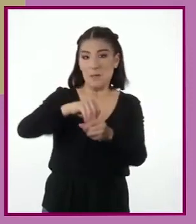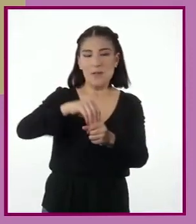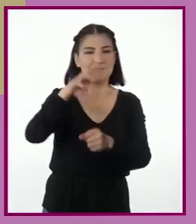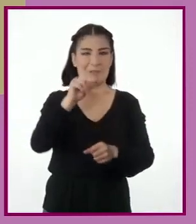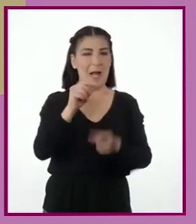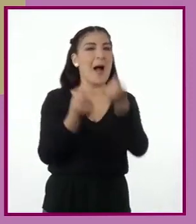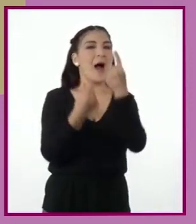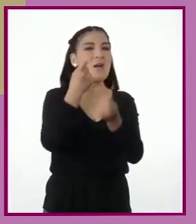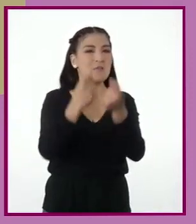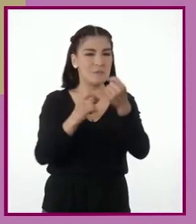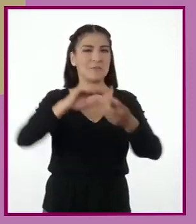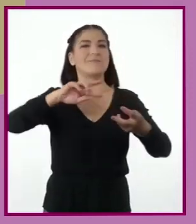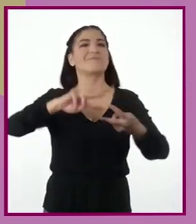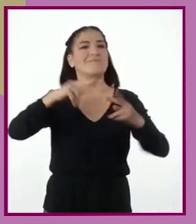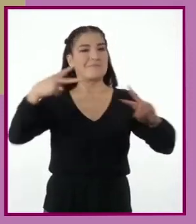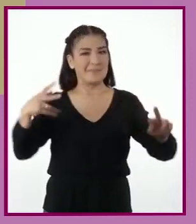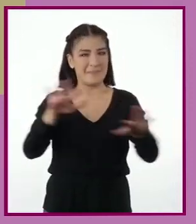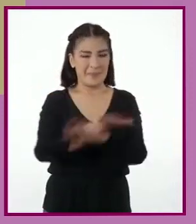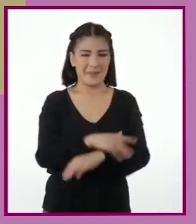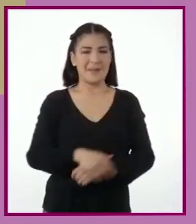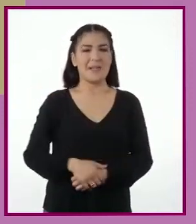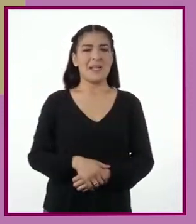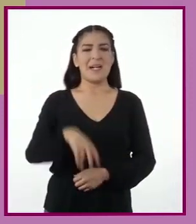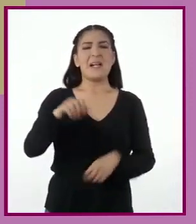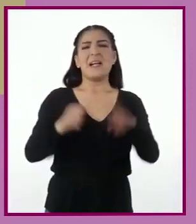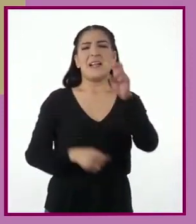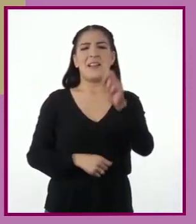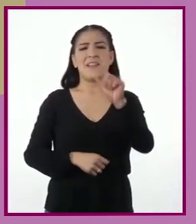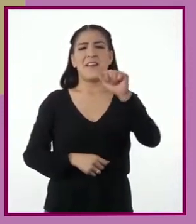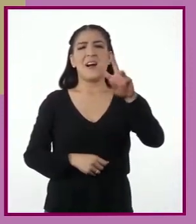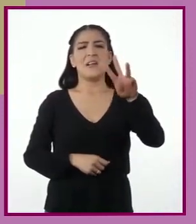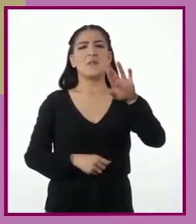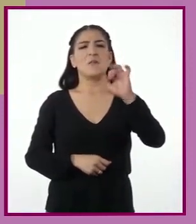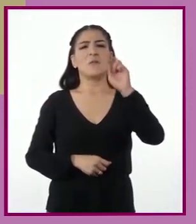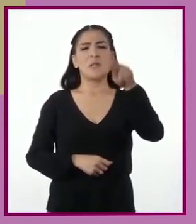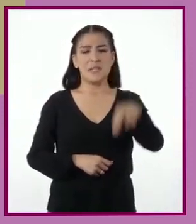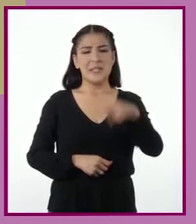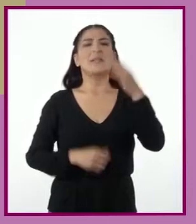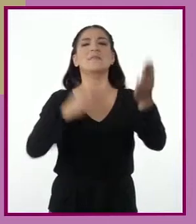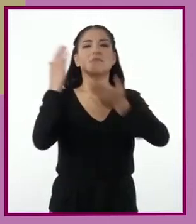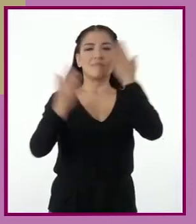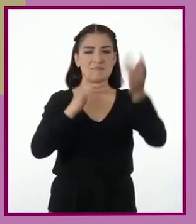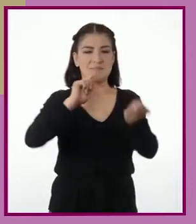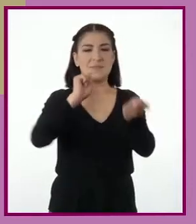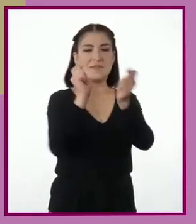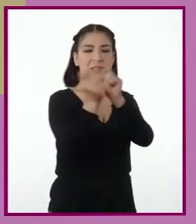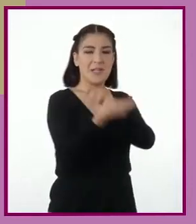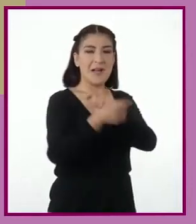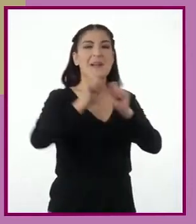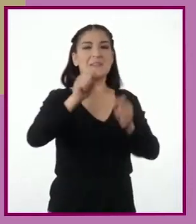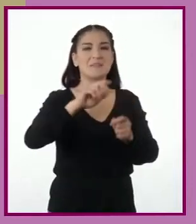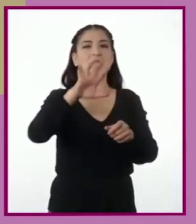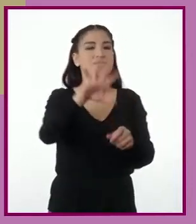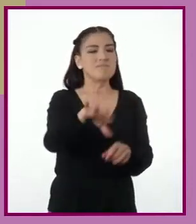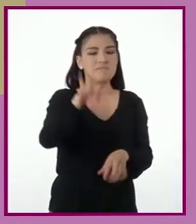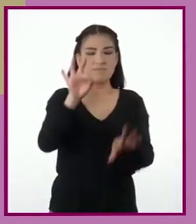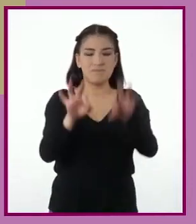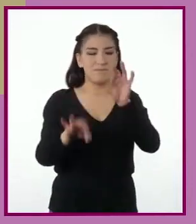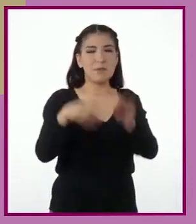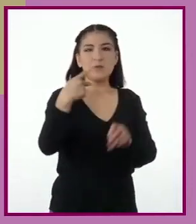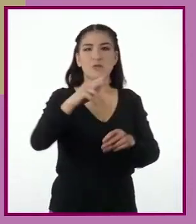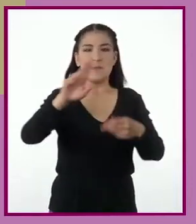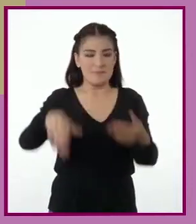evolucionaron. Charles Darwin estudió la evolución y entonces propuso la teoría de la evolución por selección